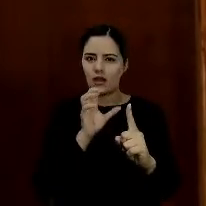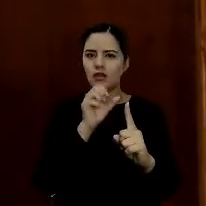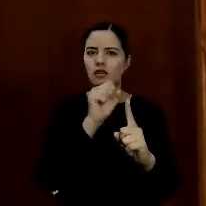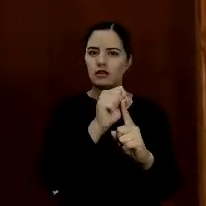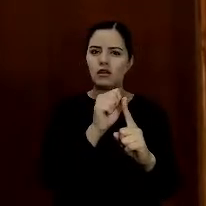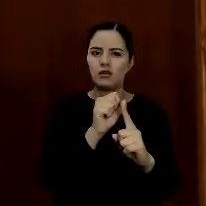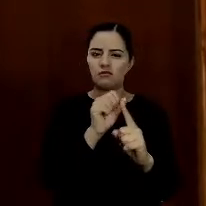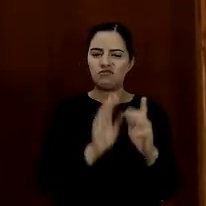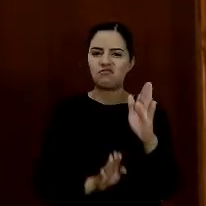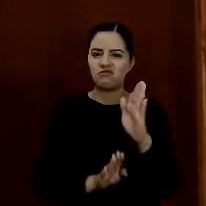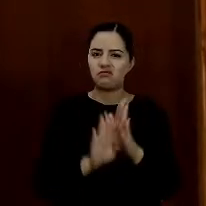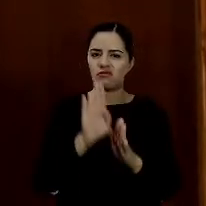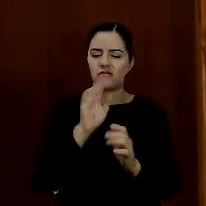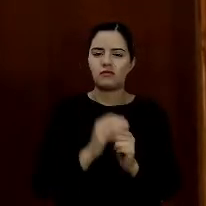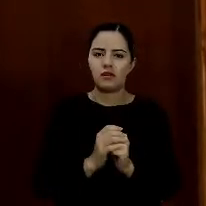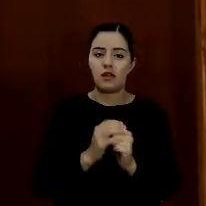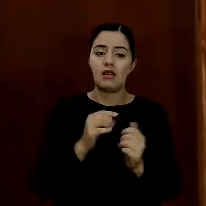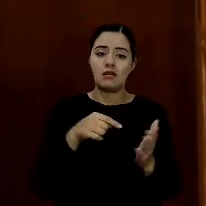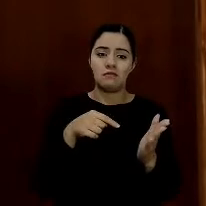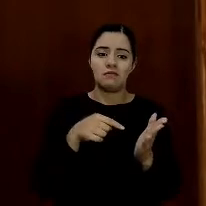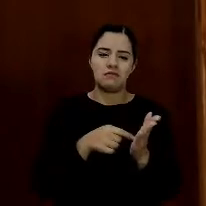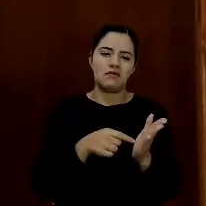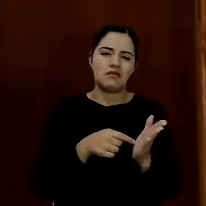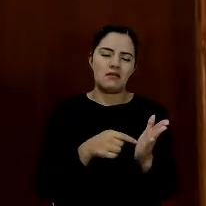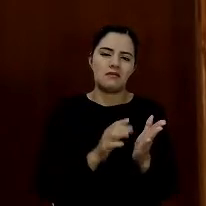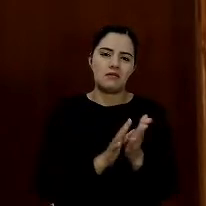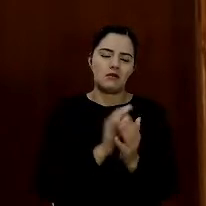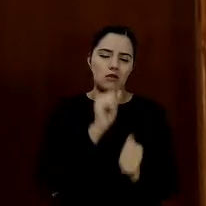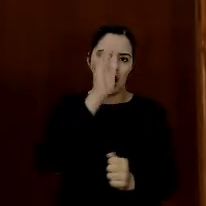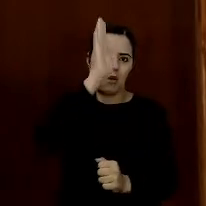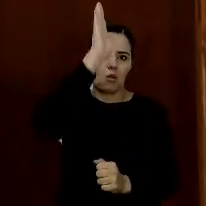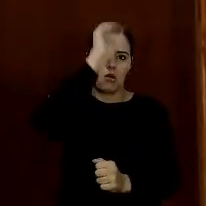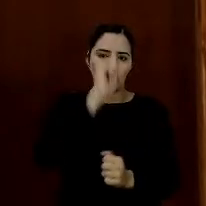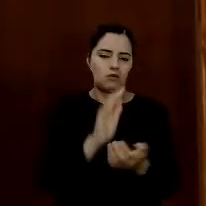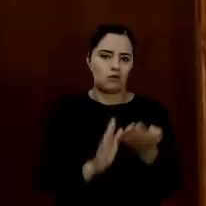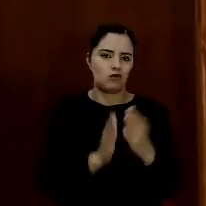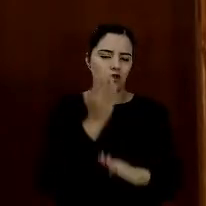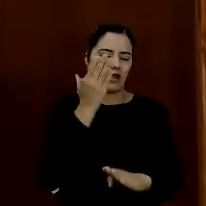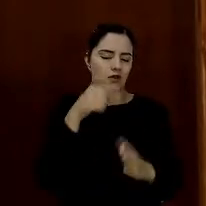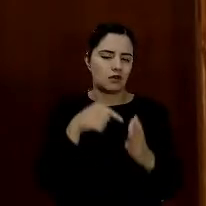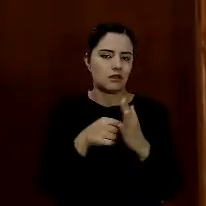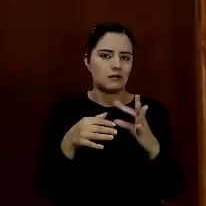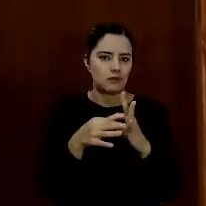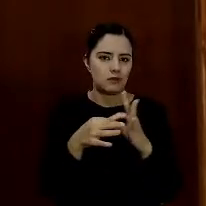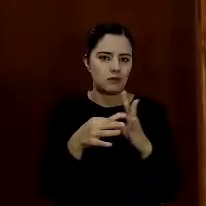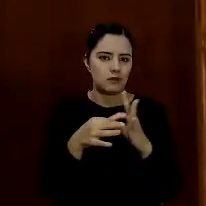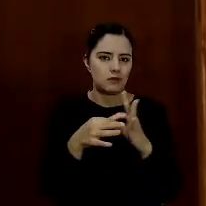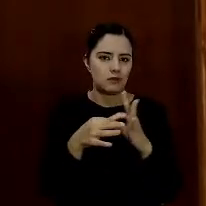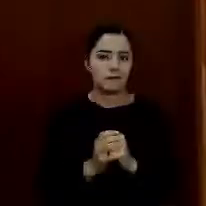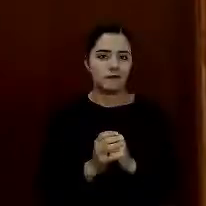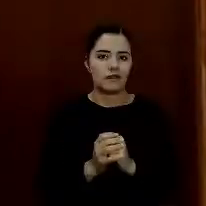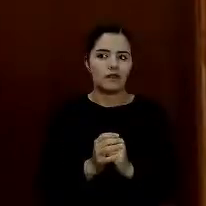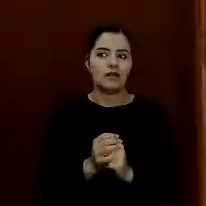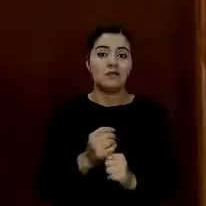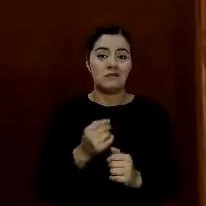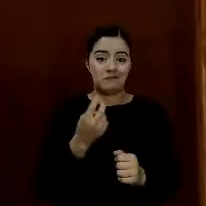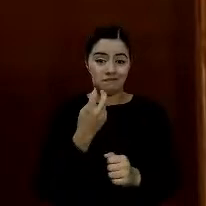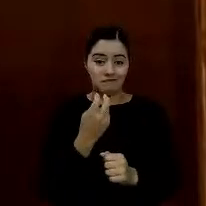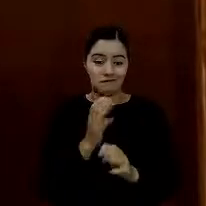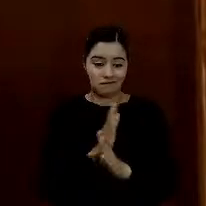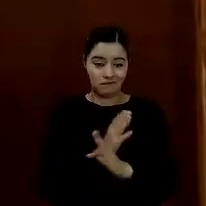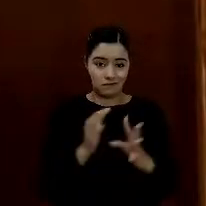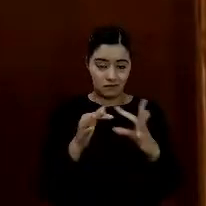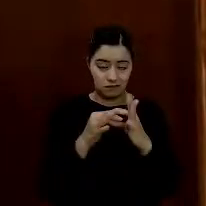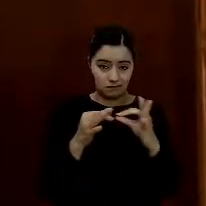Carta Mundial establece. Lo anterior representa una razón más de